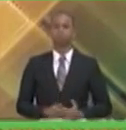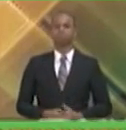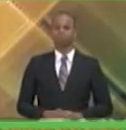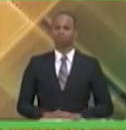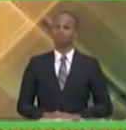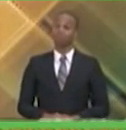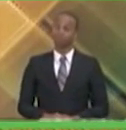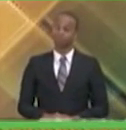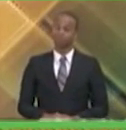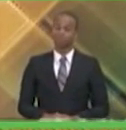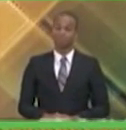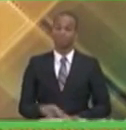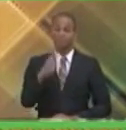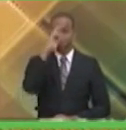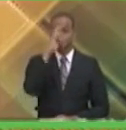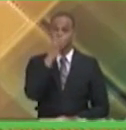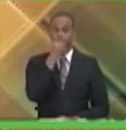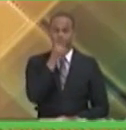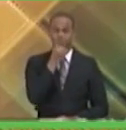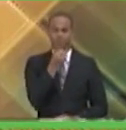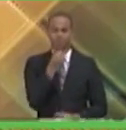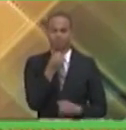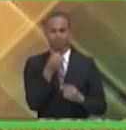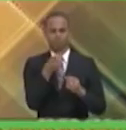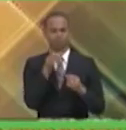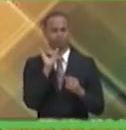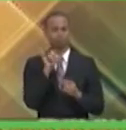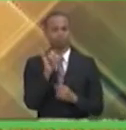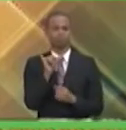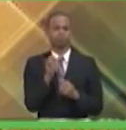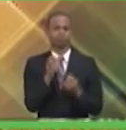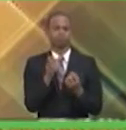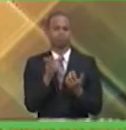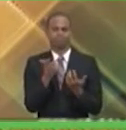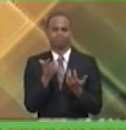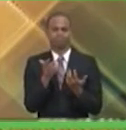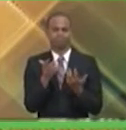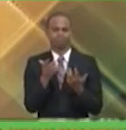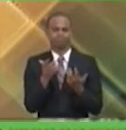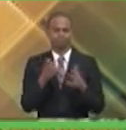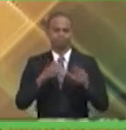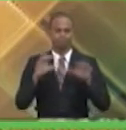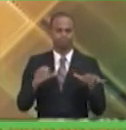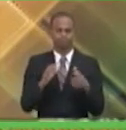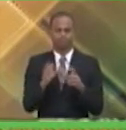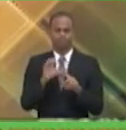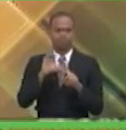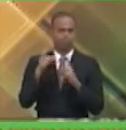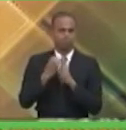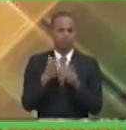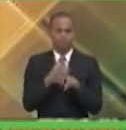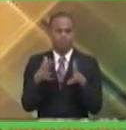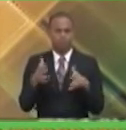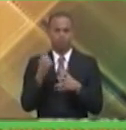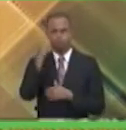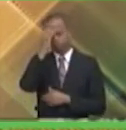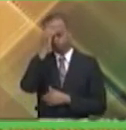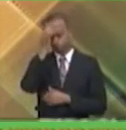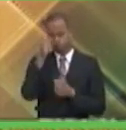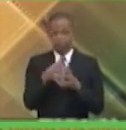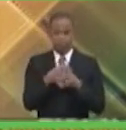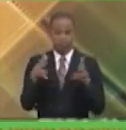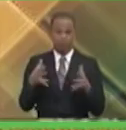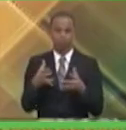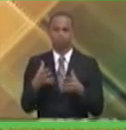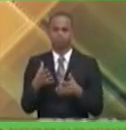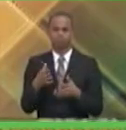República Dominicana se enmarca en un ambiente de mucha cultura, de mucho conocimiento, de